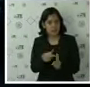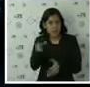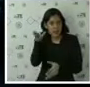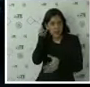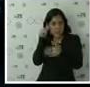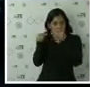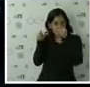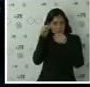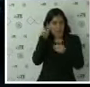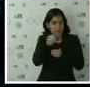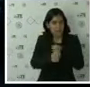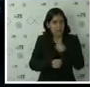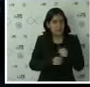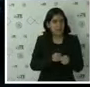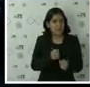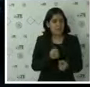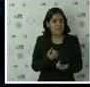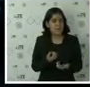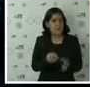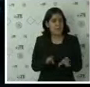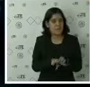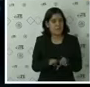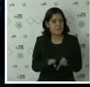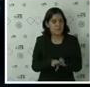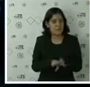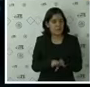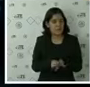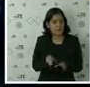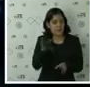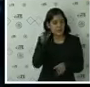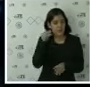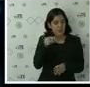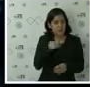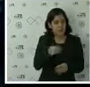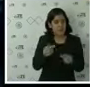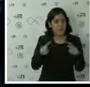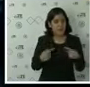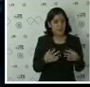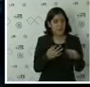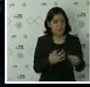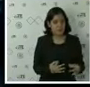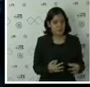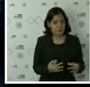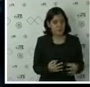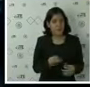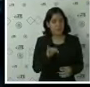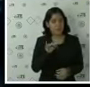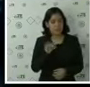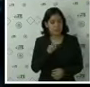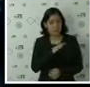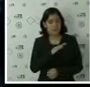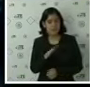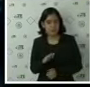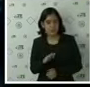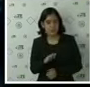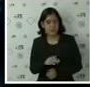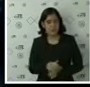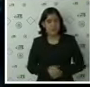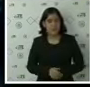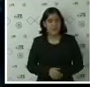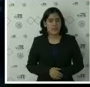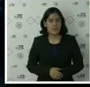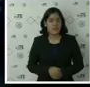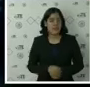a través de esta y de la familia, considerando la situación por la que estamos pasando. Aunque no ha